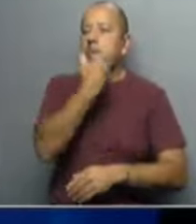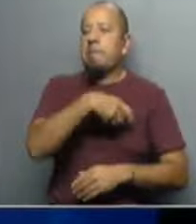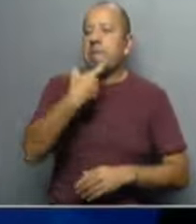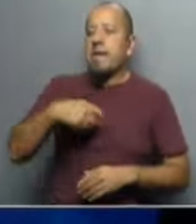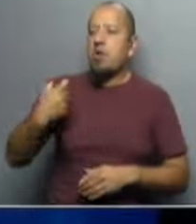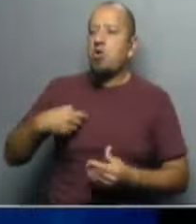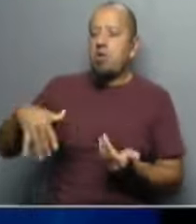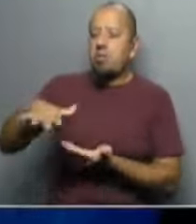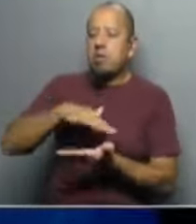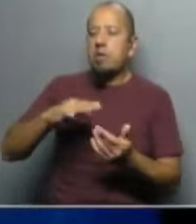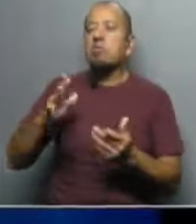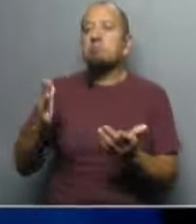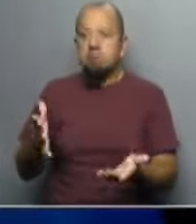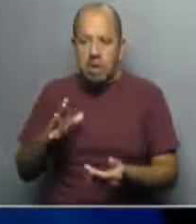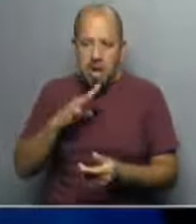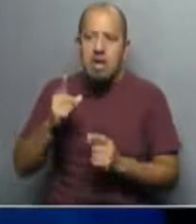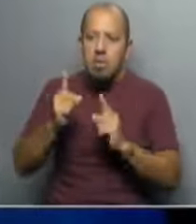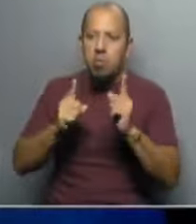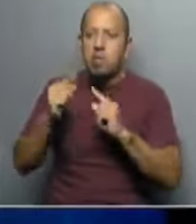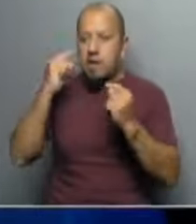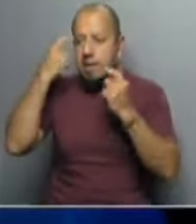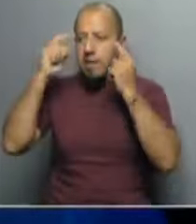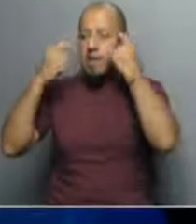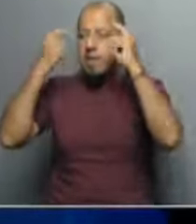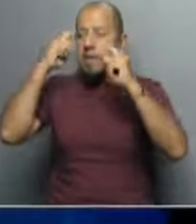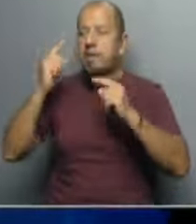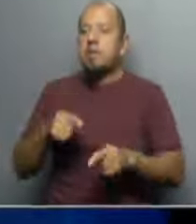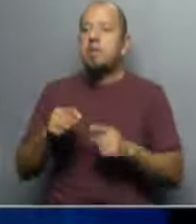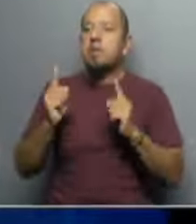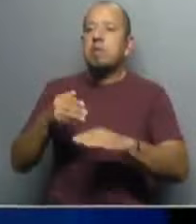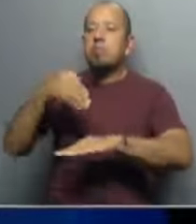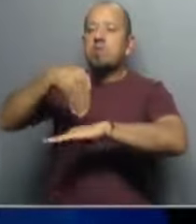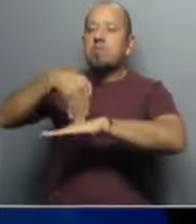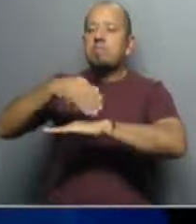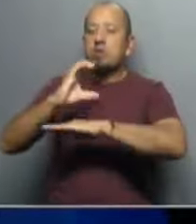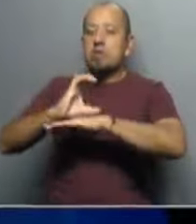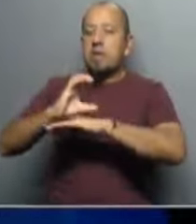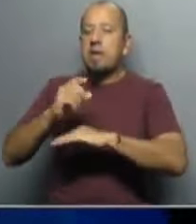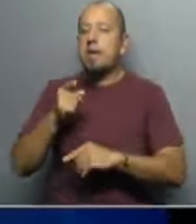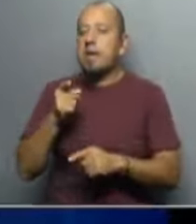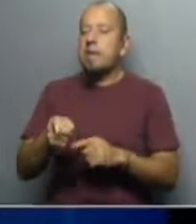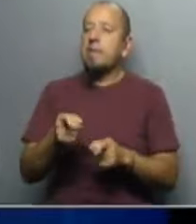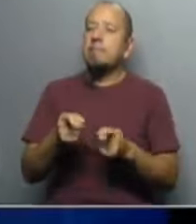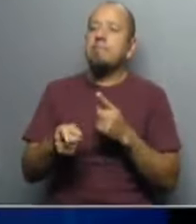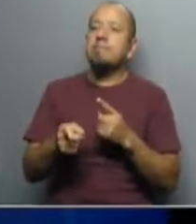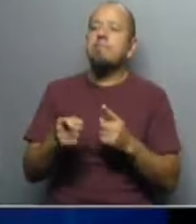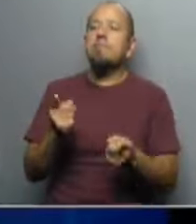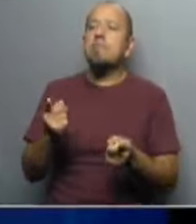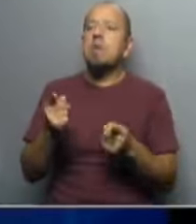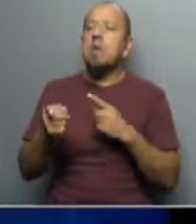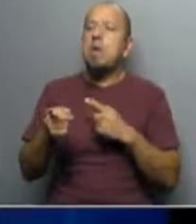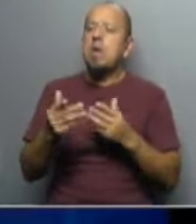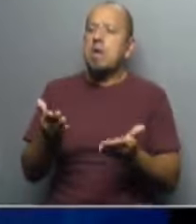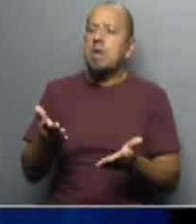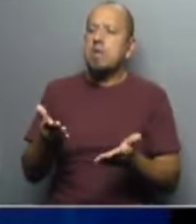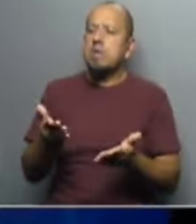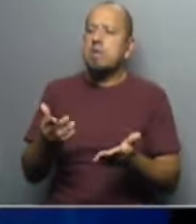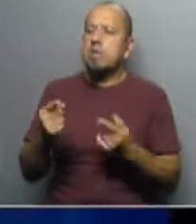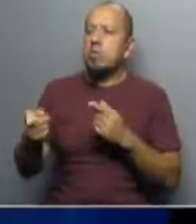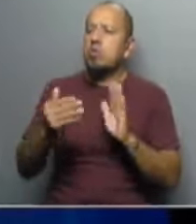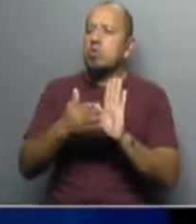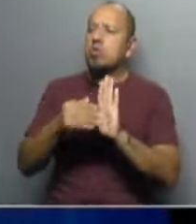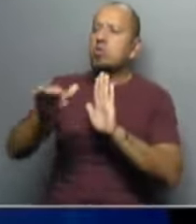hay alguna idea que podemos ir generando, y con el municipio C, una de las cosas que es bien llamativo en estos